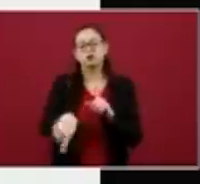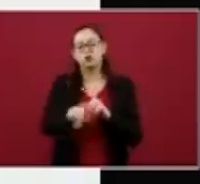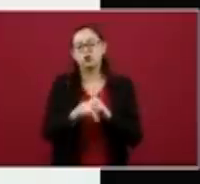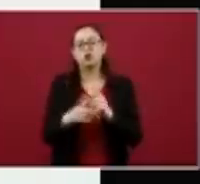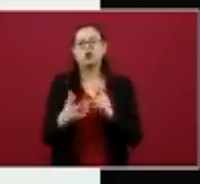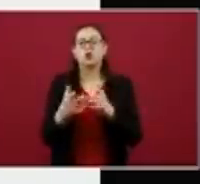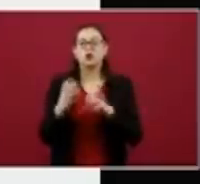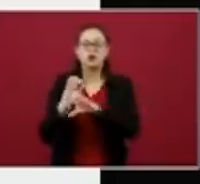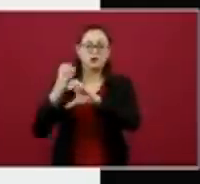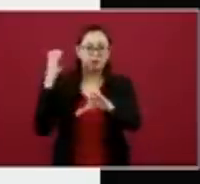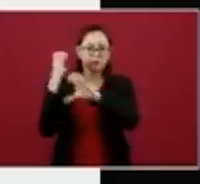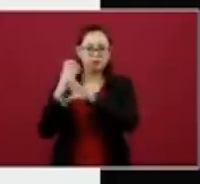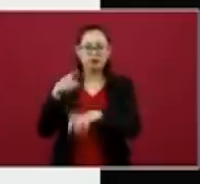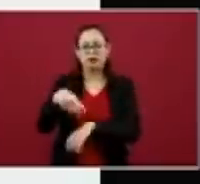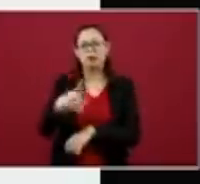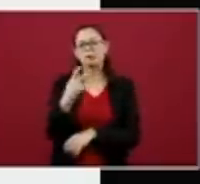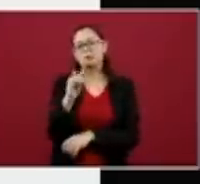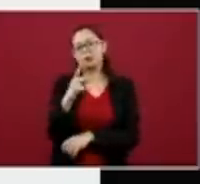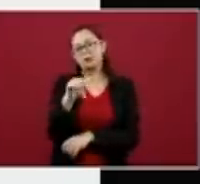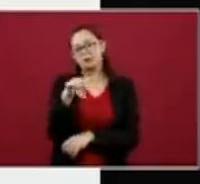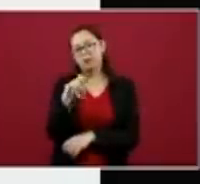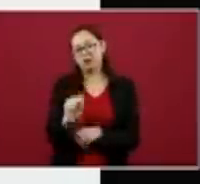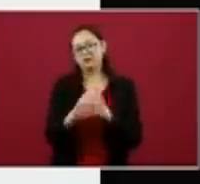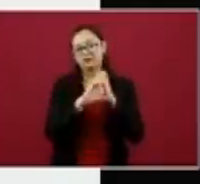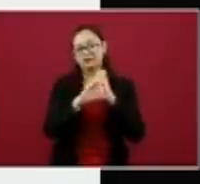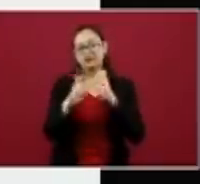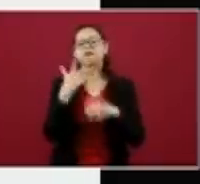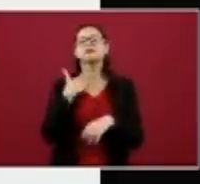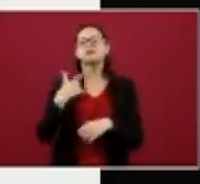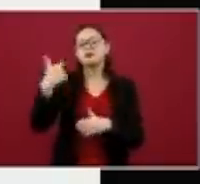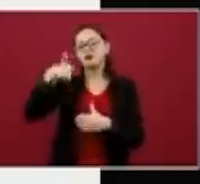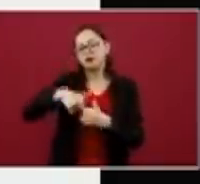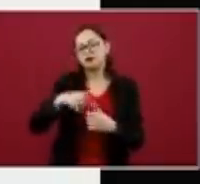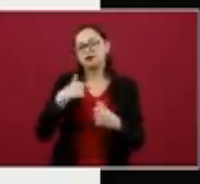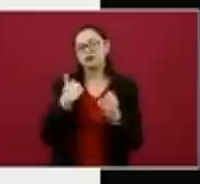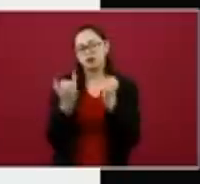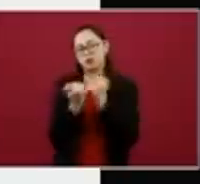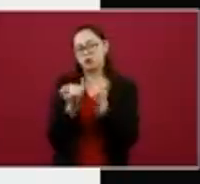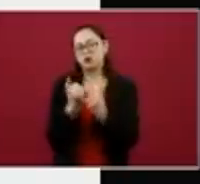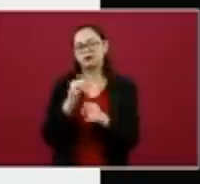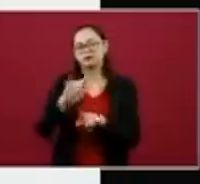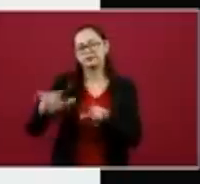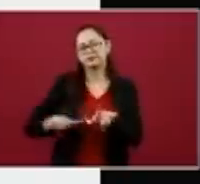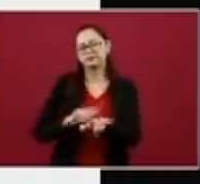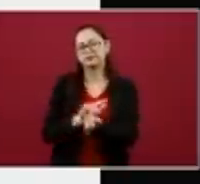terrestre de combustibles. Como ustedes pueden observar en la lámina, ahí el 7 de enero,